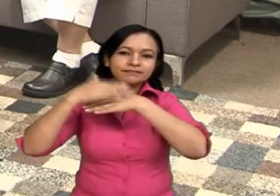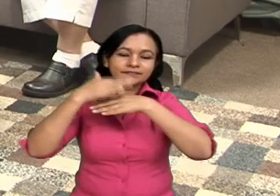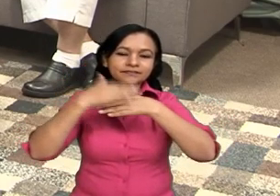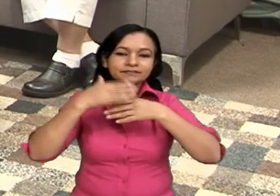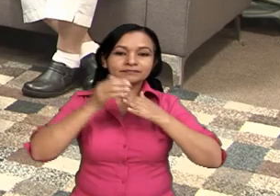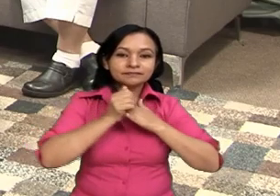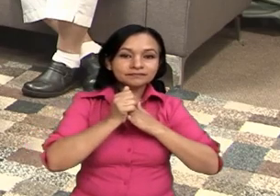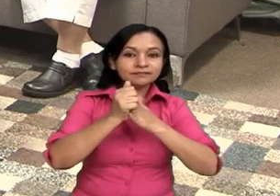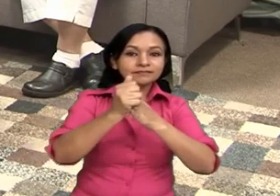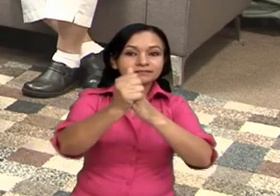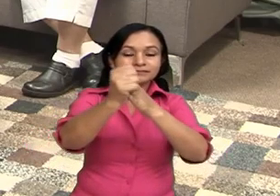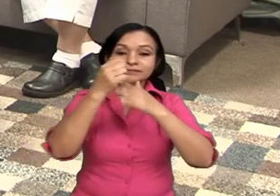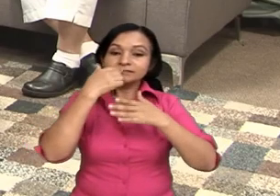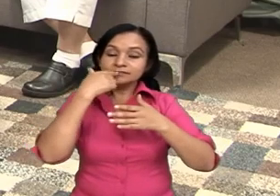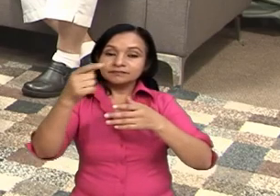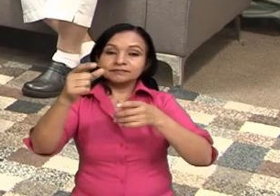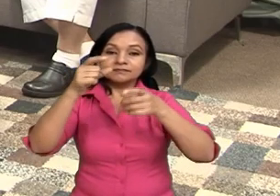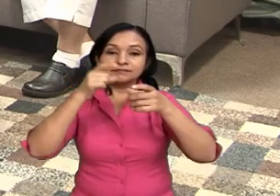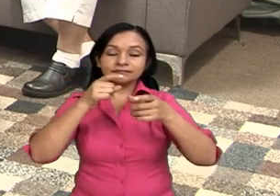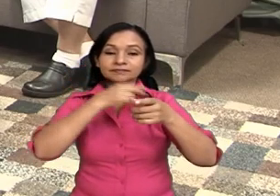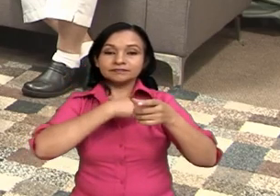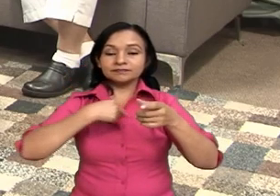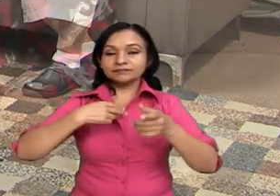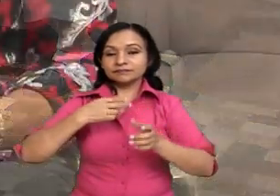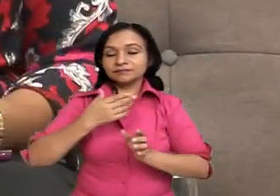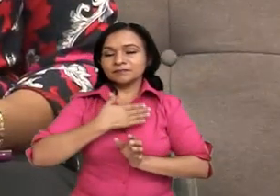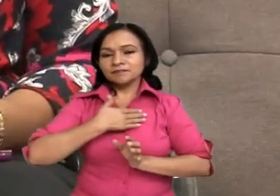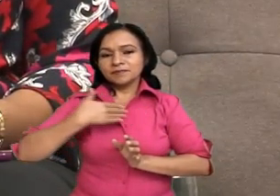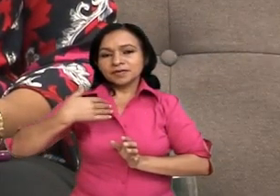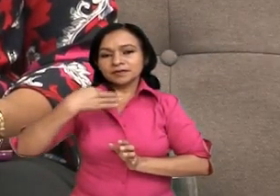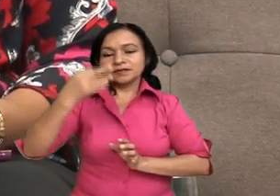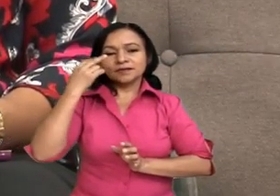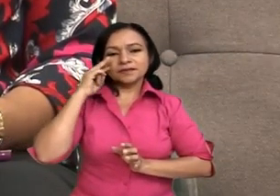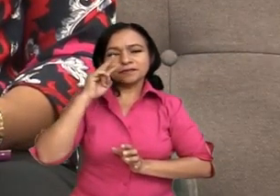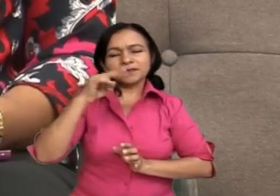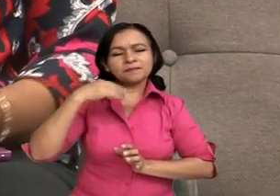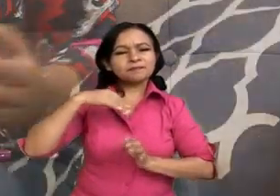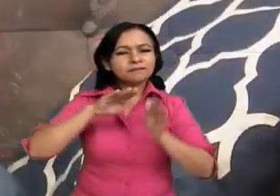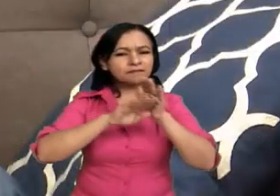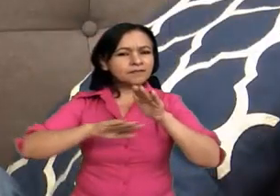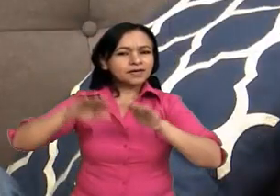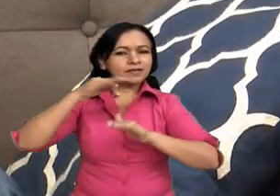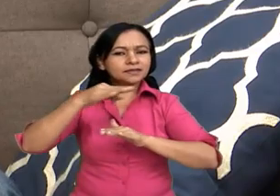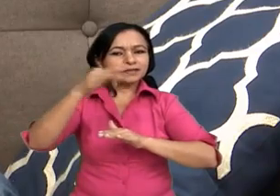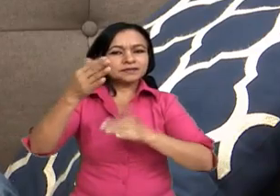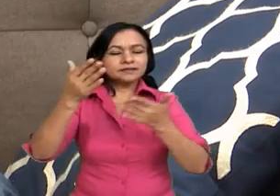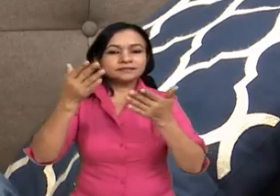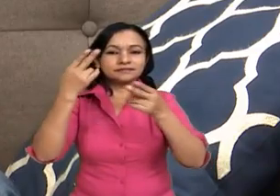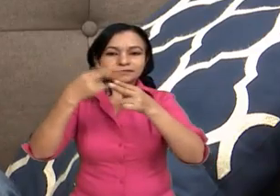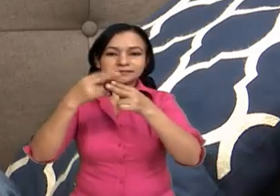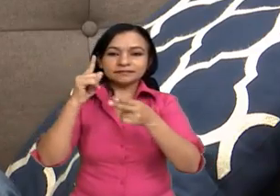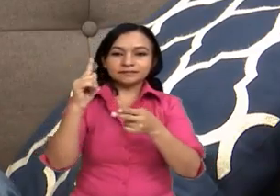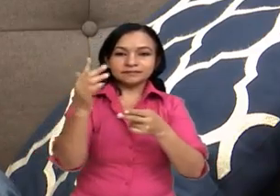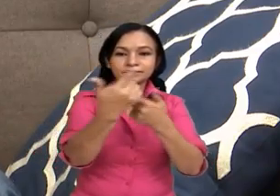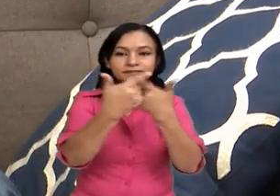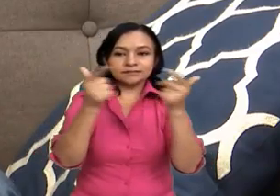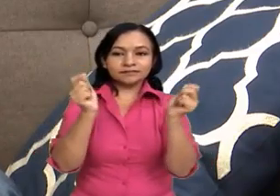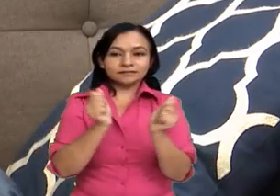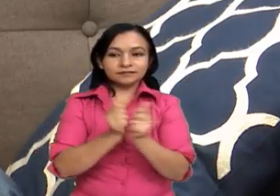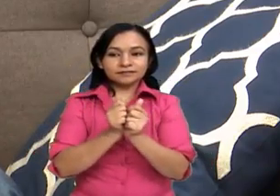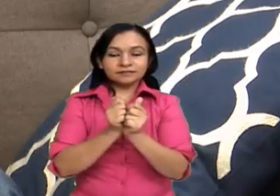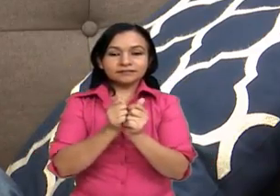la guía y nos está invitando a ser mejores y siempre ver más allá. Bueno, ahora sí, a nombre de todo el equipo que hace